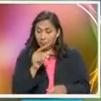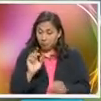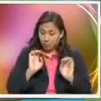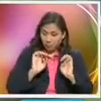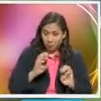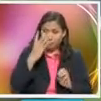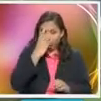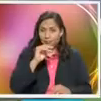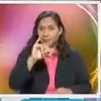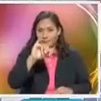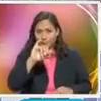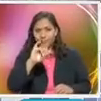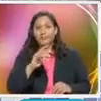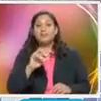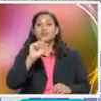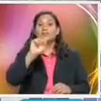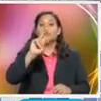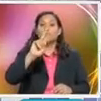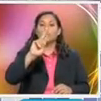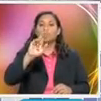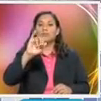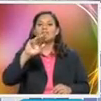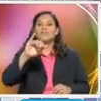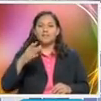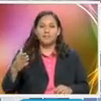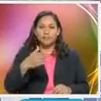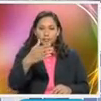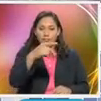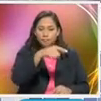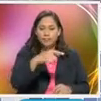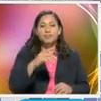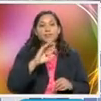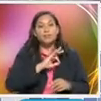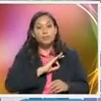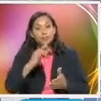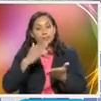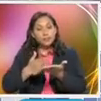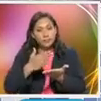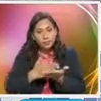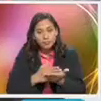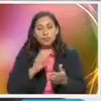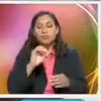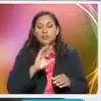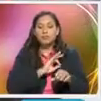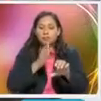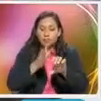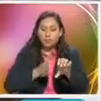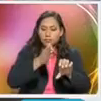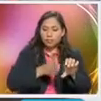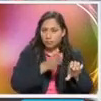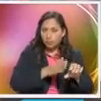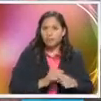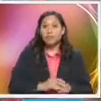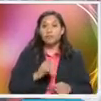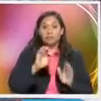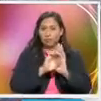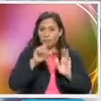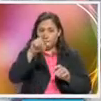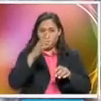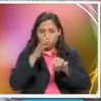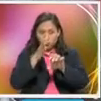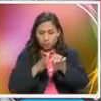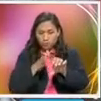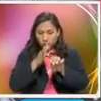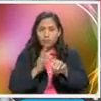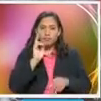va a ir quedando bien. Y el surimi lo pueden picar o lo pueden rebanar, como ustedes quieran. Si lo rebanan, miren, lo